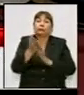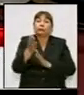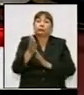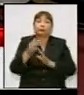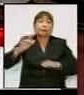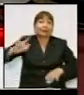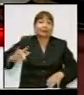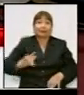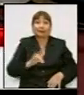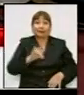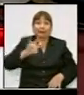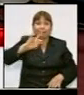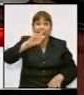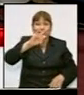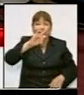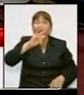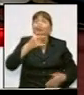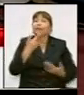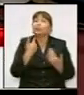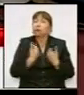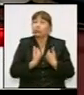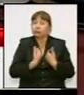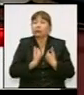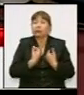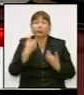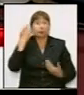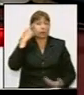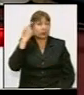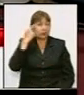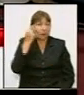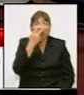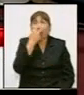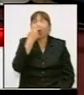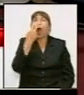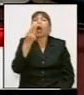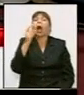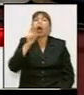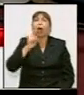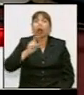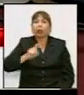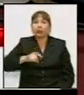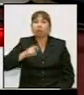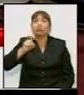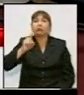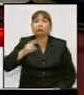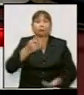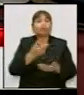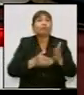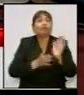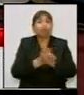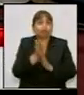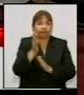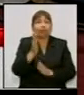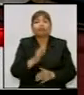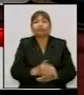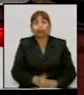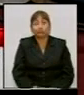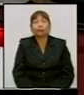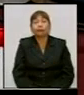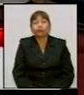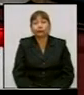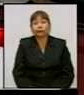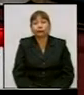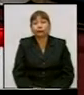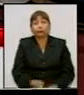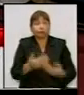Aérea ha visto la necesidad y la prioridad institucional para poder sacar adelante este proyecto, porque vemos que